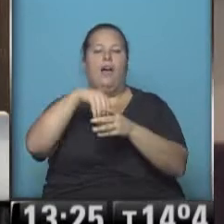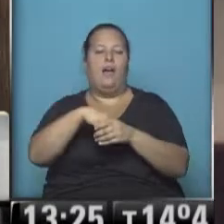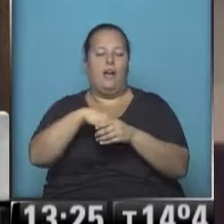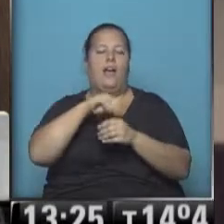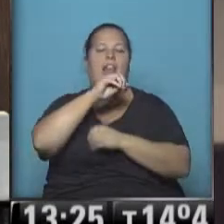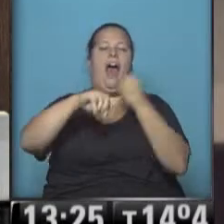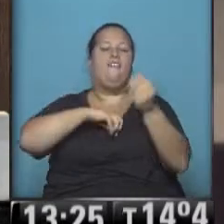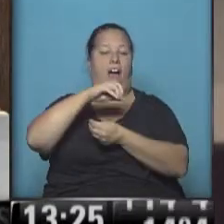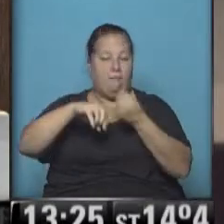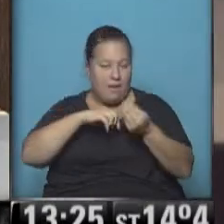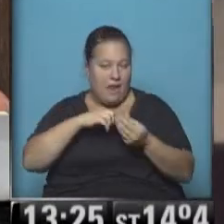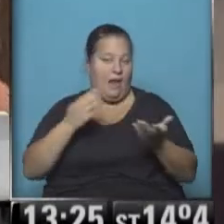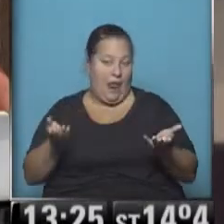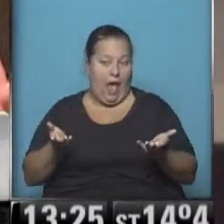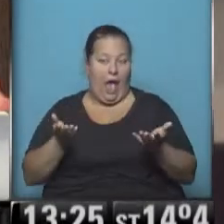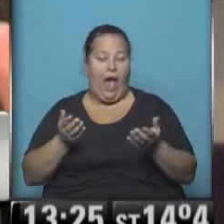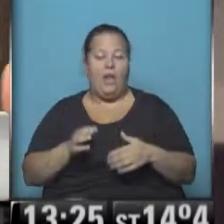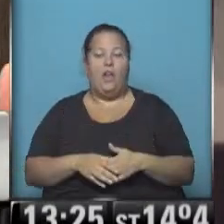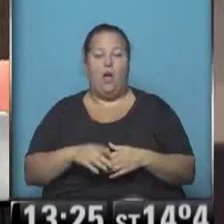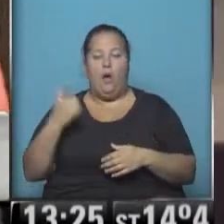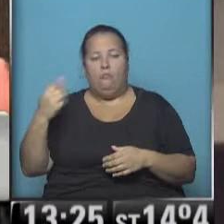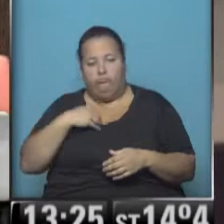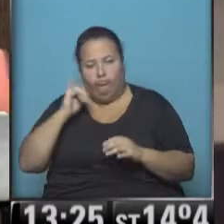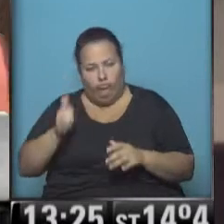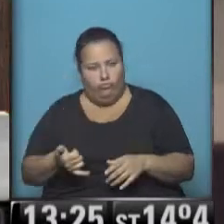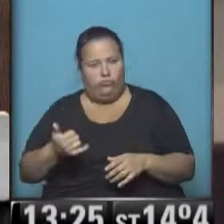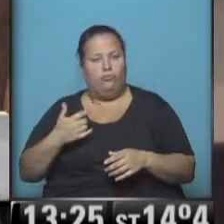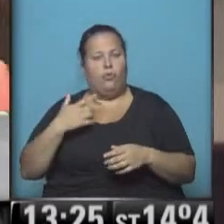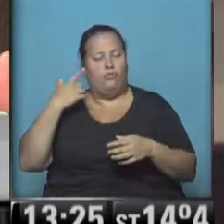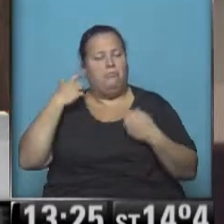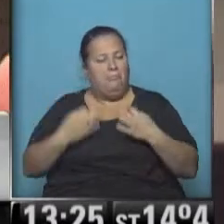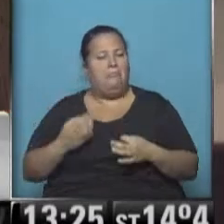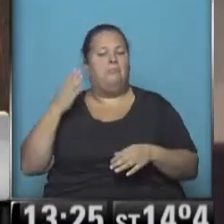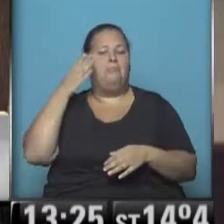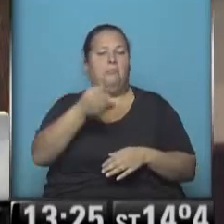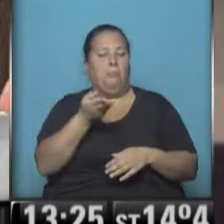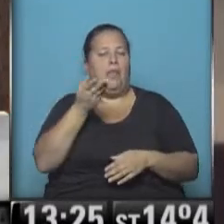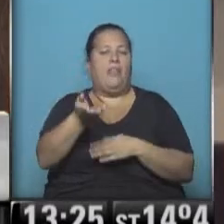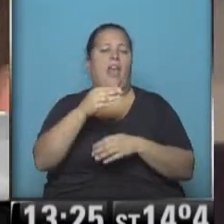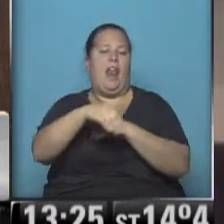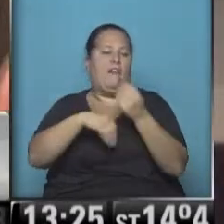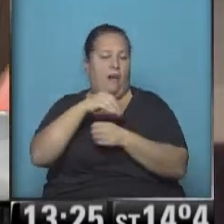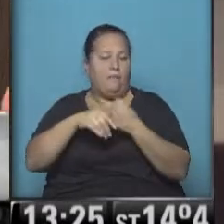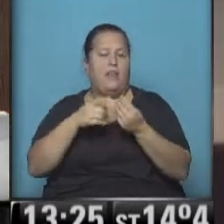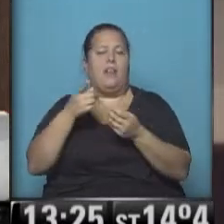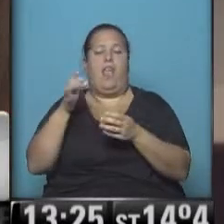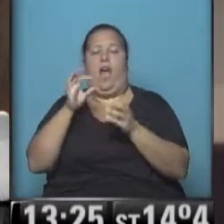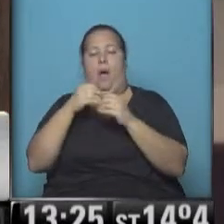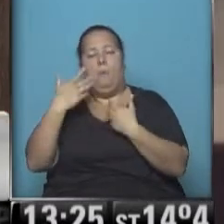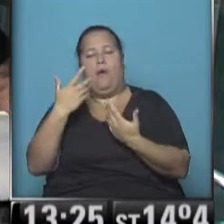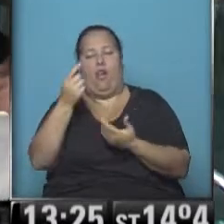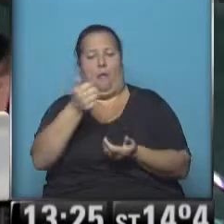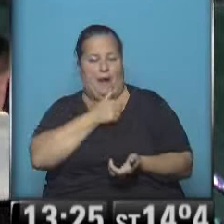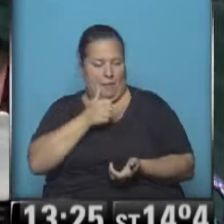de familiares que con por supuesto con muy buena voluntad y con mucha ajustes a piden que sus familiares y sus pacientes los pacientes puedan acceder